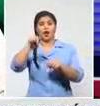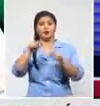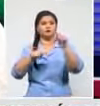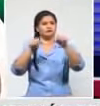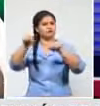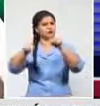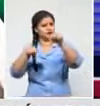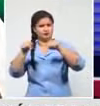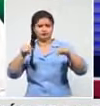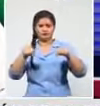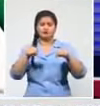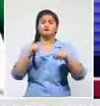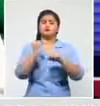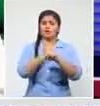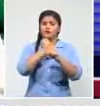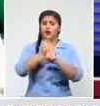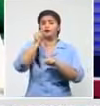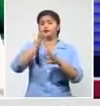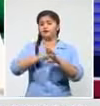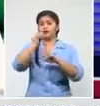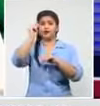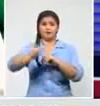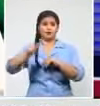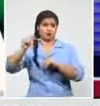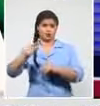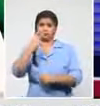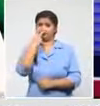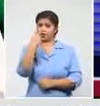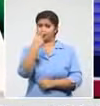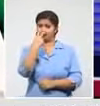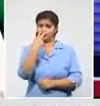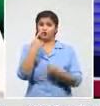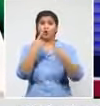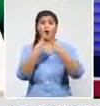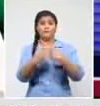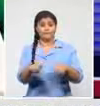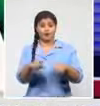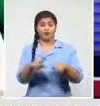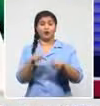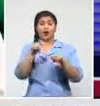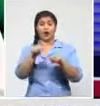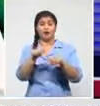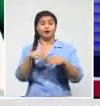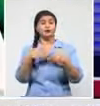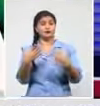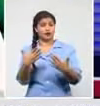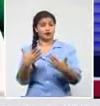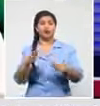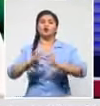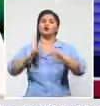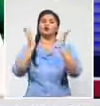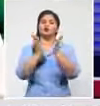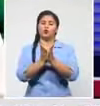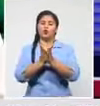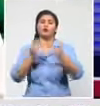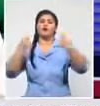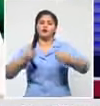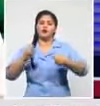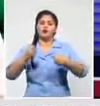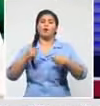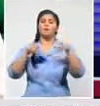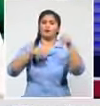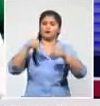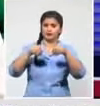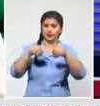son muchos y todos tenemos que participar en este control. Me disculpa, Gisela, pero creo